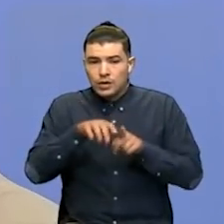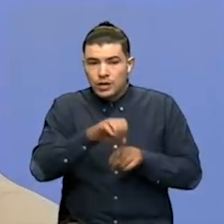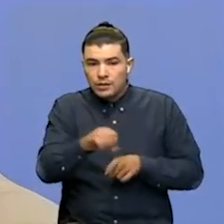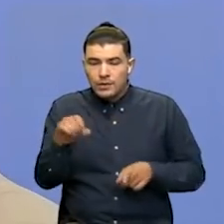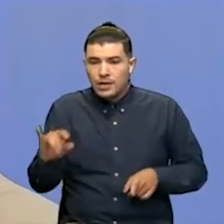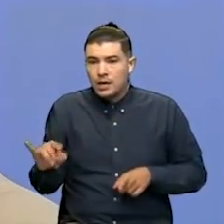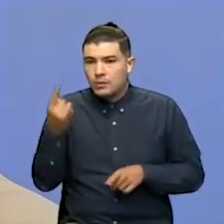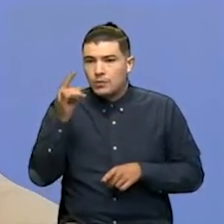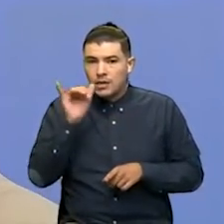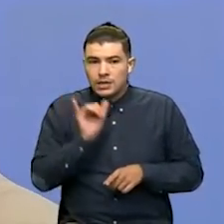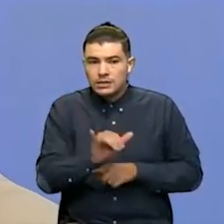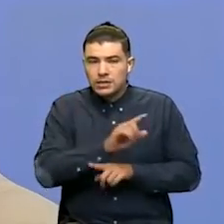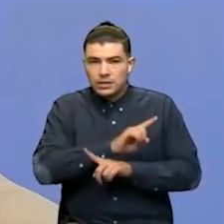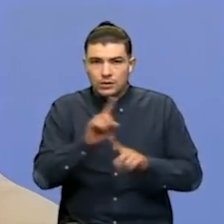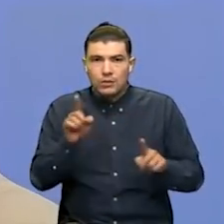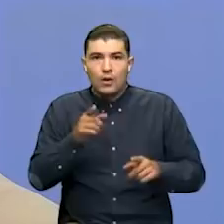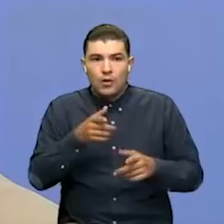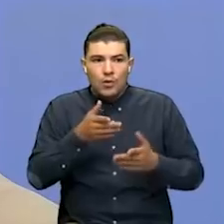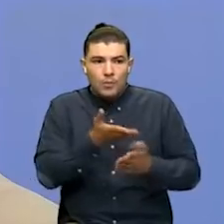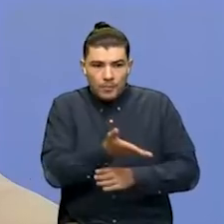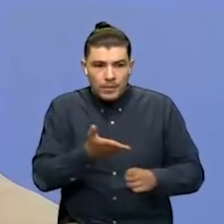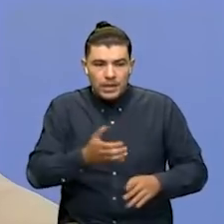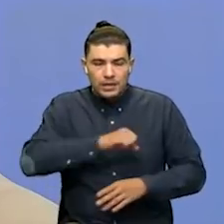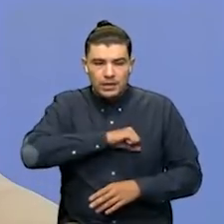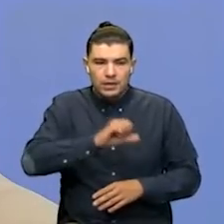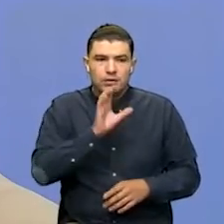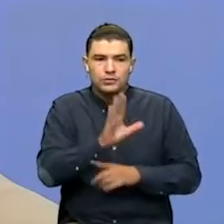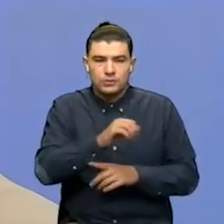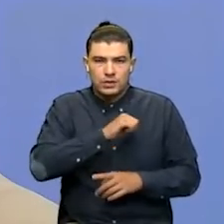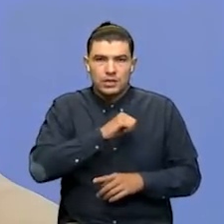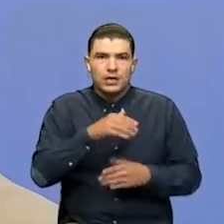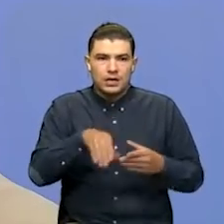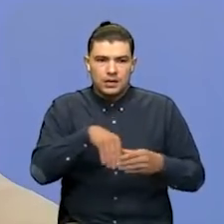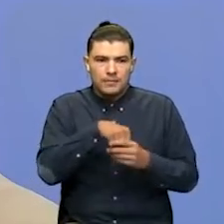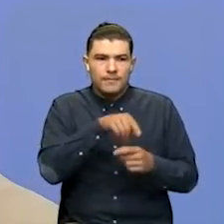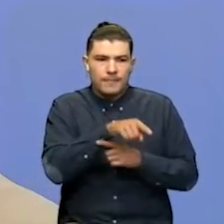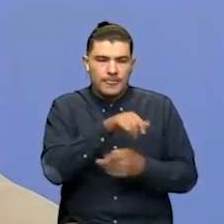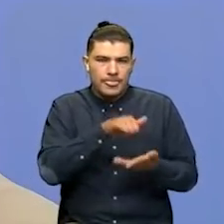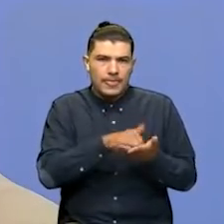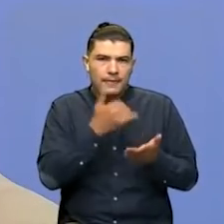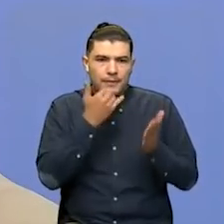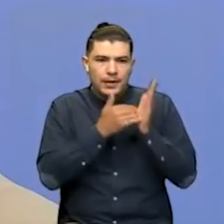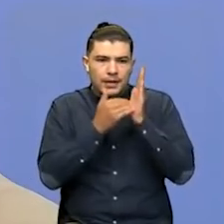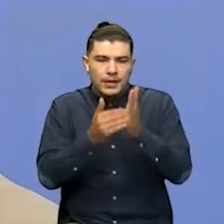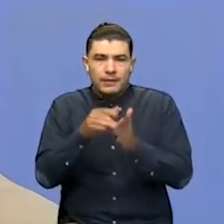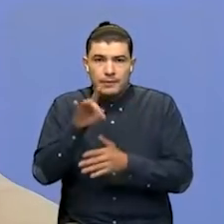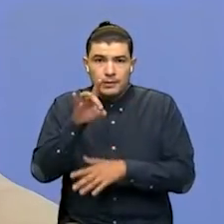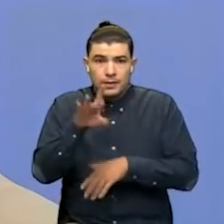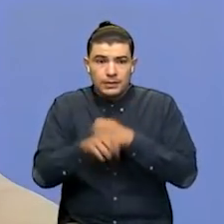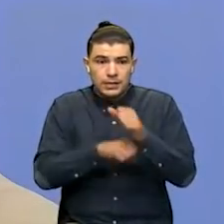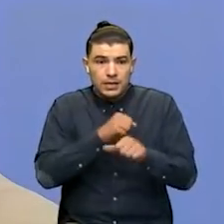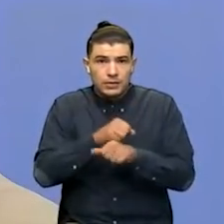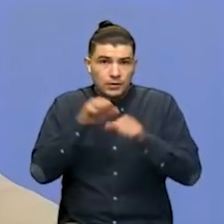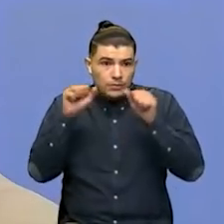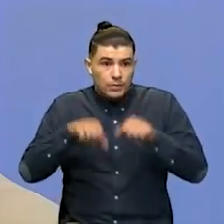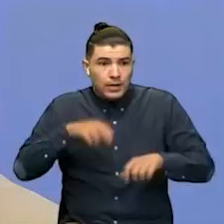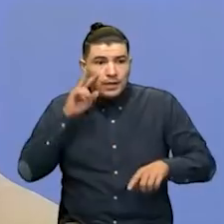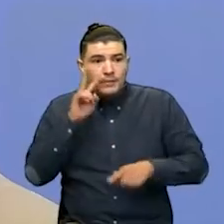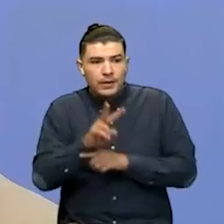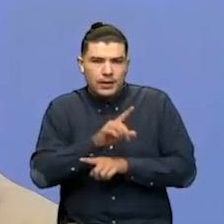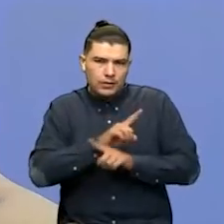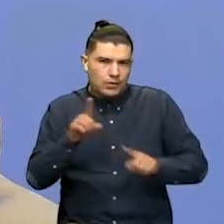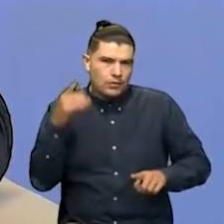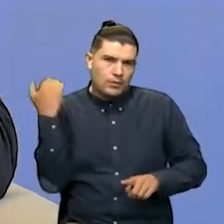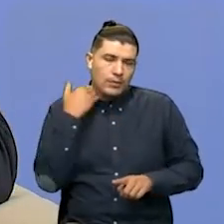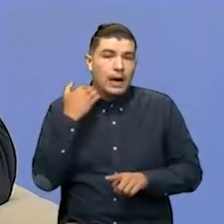no alegar, digamos, esa pertenencia o ese derecho que él tendría por estar allá durante, ejemplo, un 15 años. Sí. Y podría ver, y en teoría no vencería,